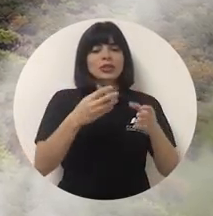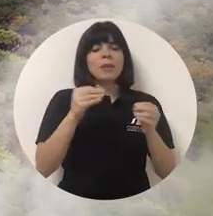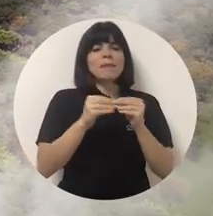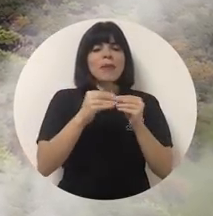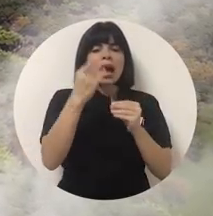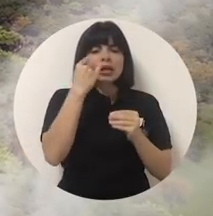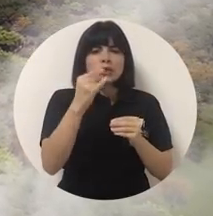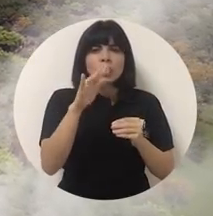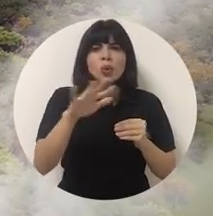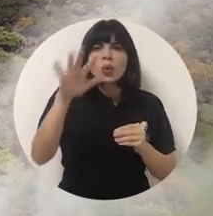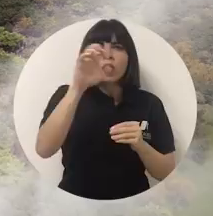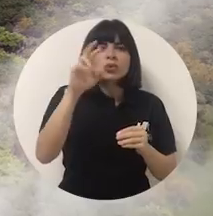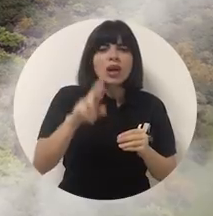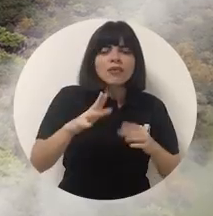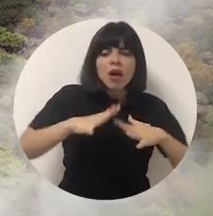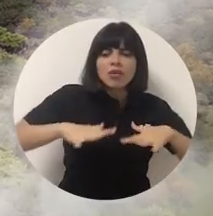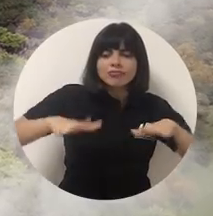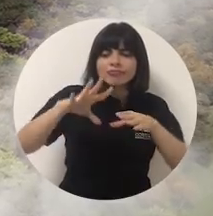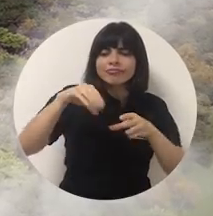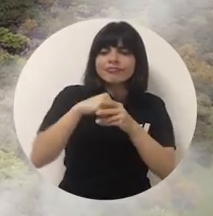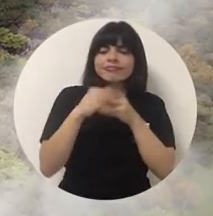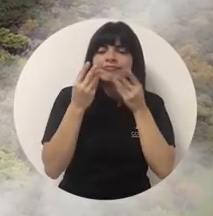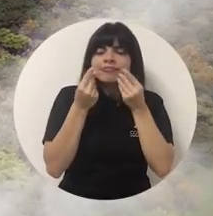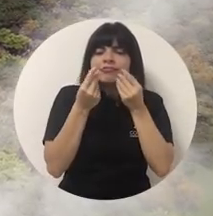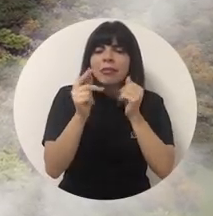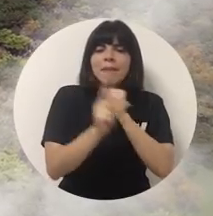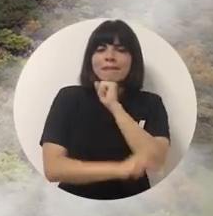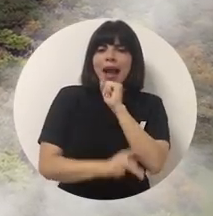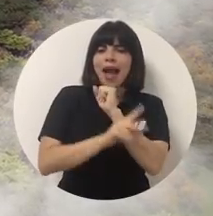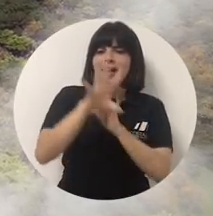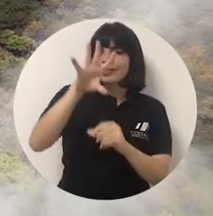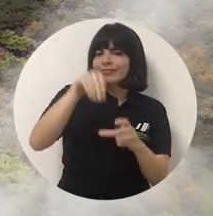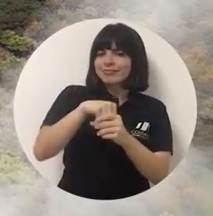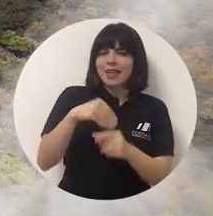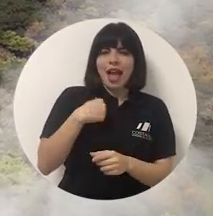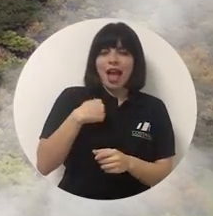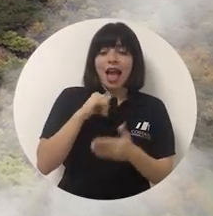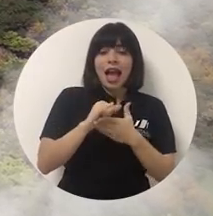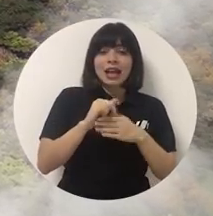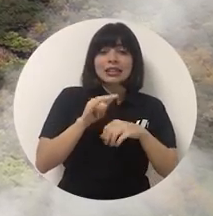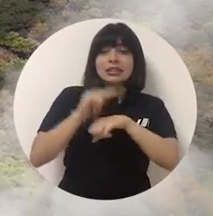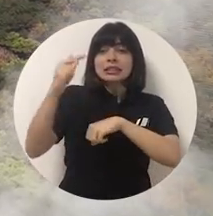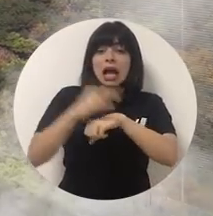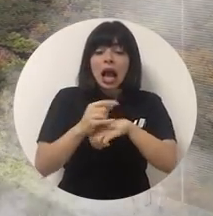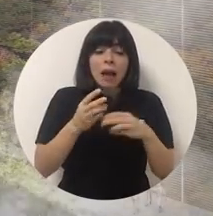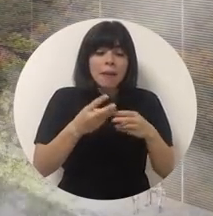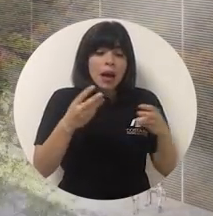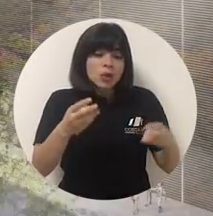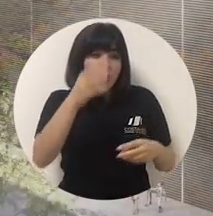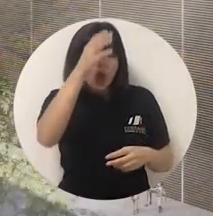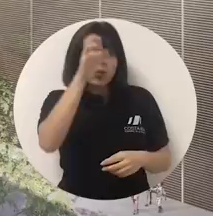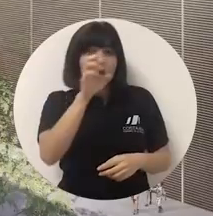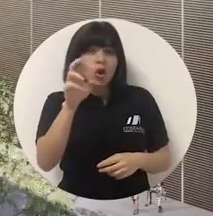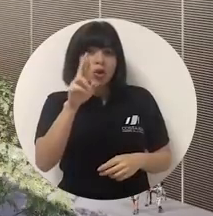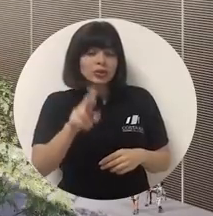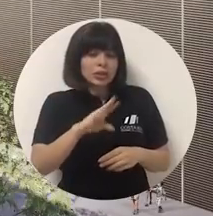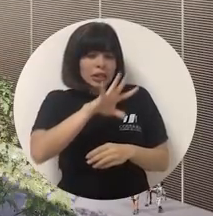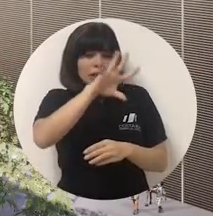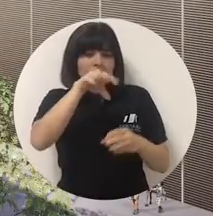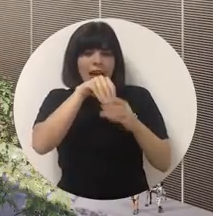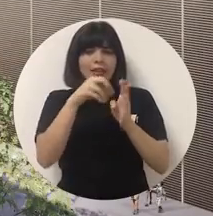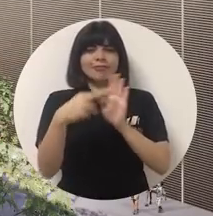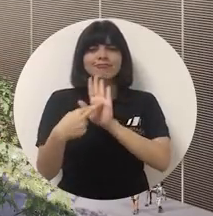Rica, mientras plasma en sus espacios la esencia del país. Así, la escala, la materialidad y la cultura costarricense